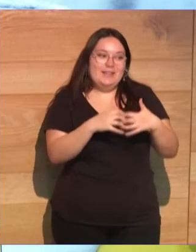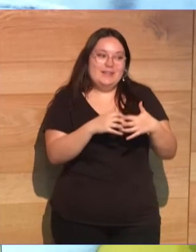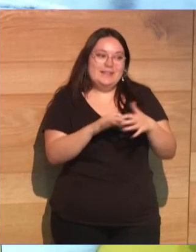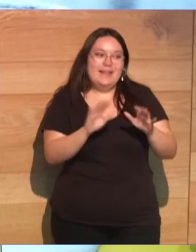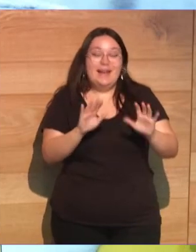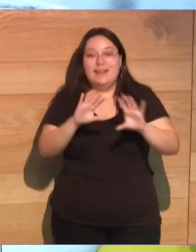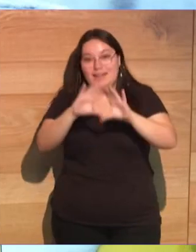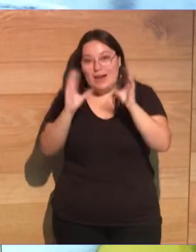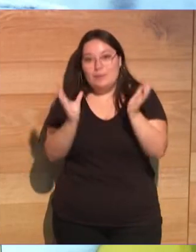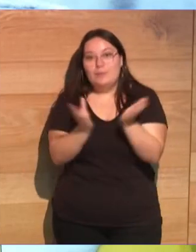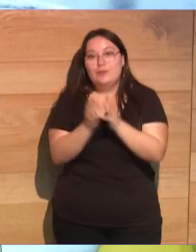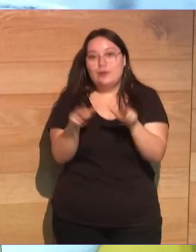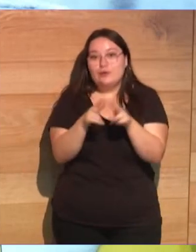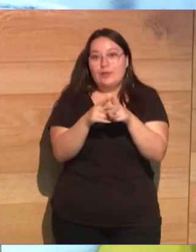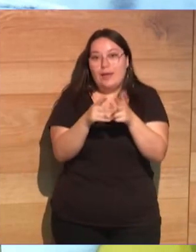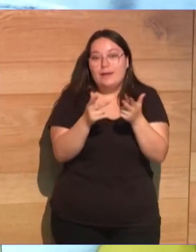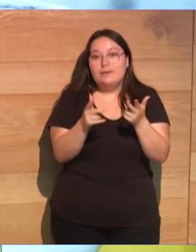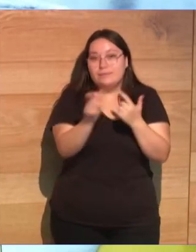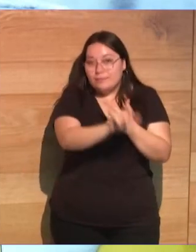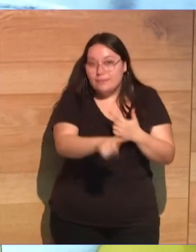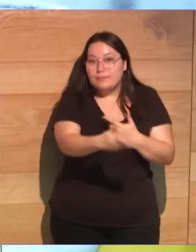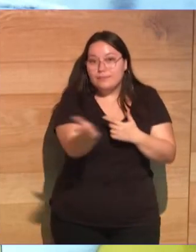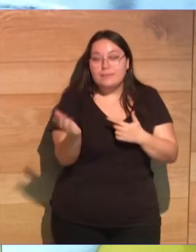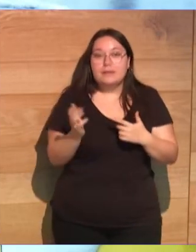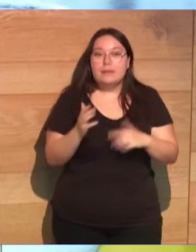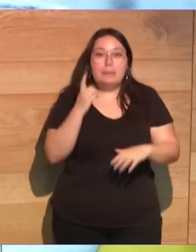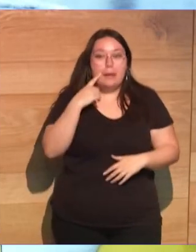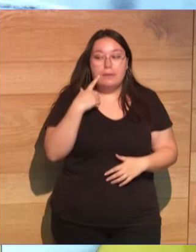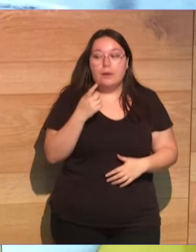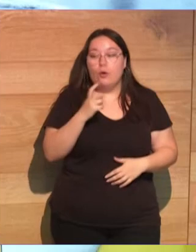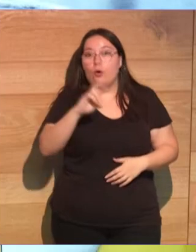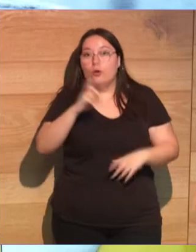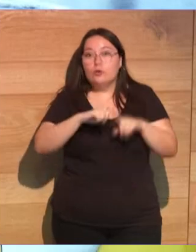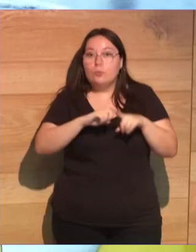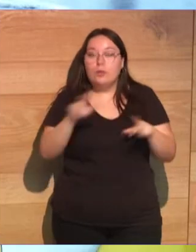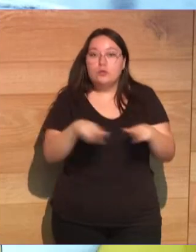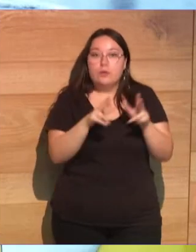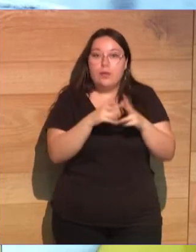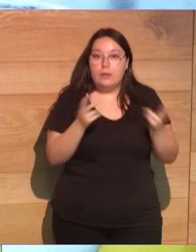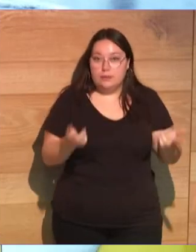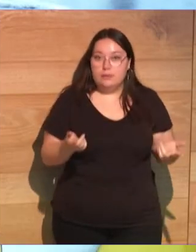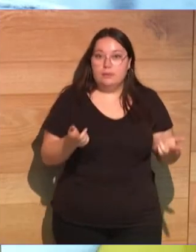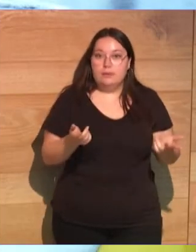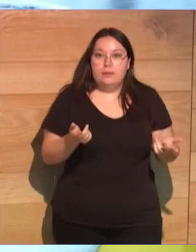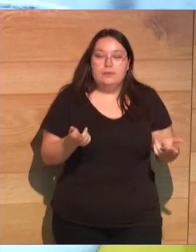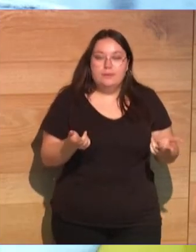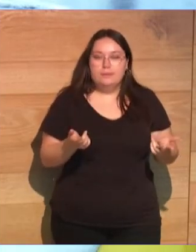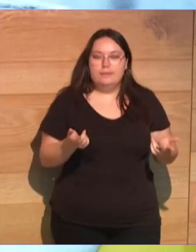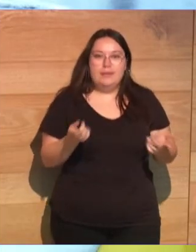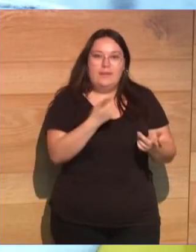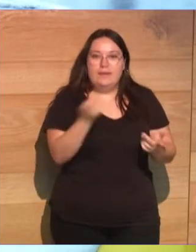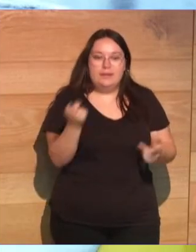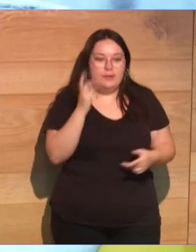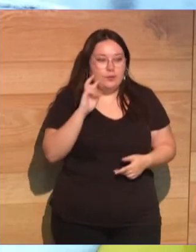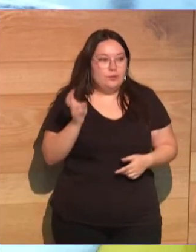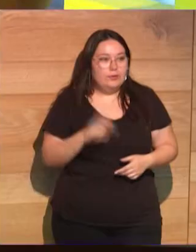al mundo social, civil, para ver también otro tipo de necesidades sociales a las que tenga que dar respuesta, ¿no? Esto es como si